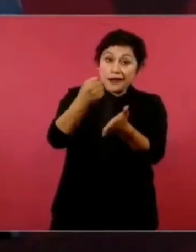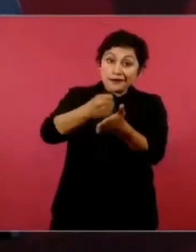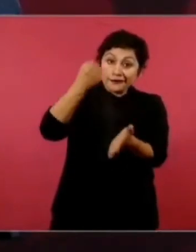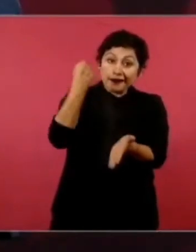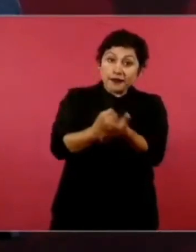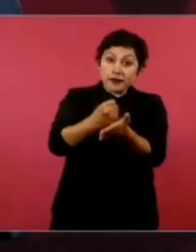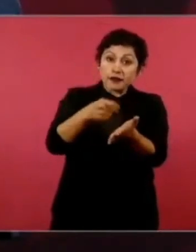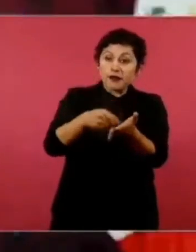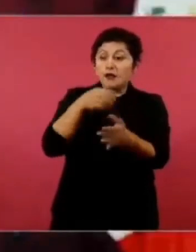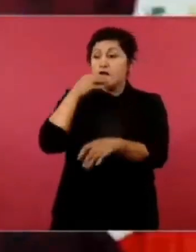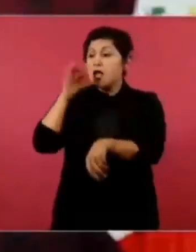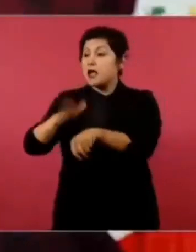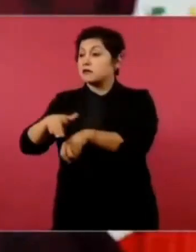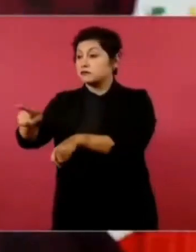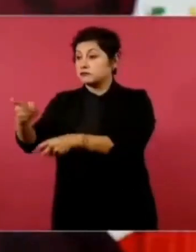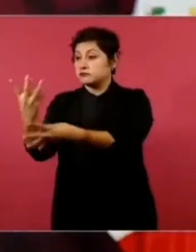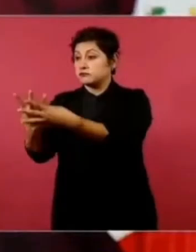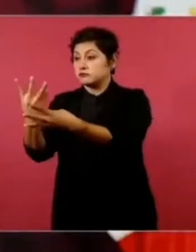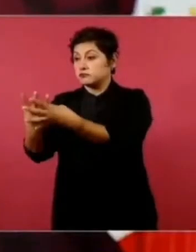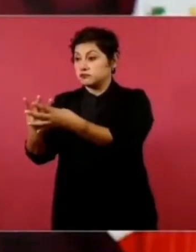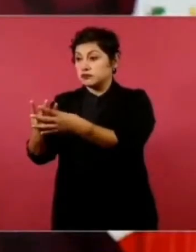que los dejen en libertad,